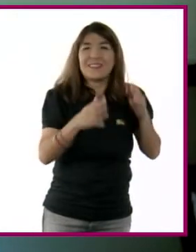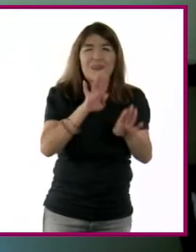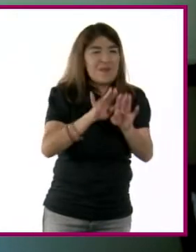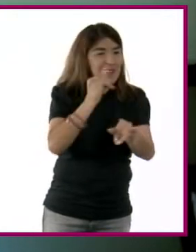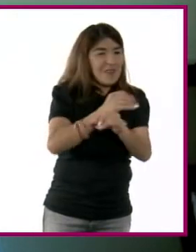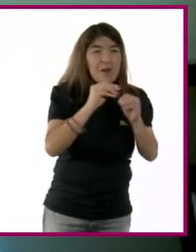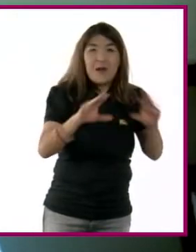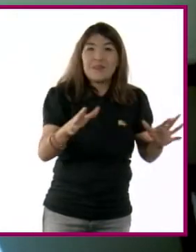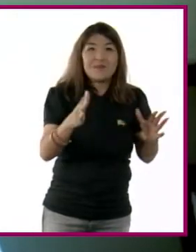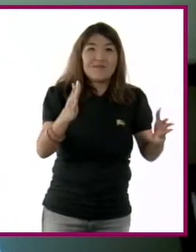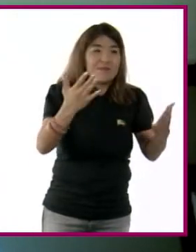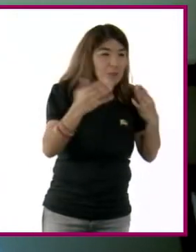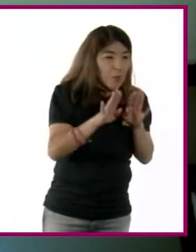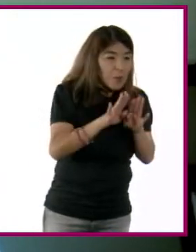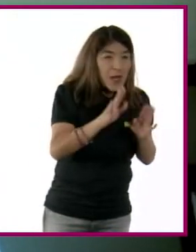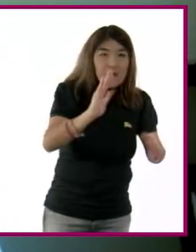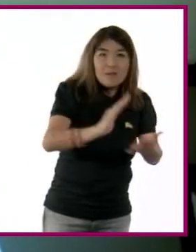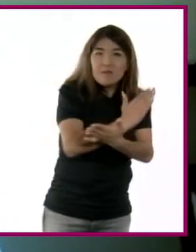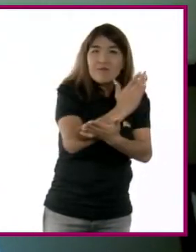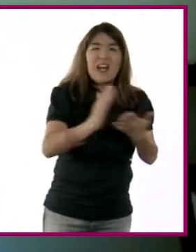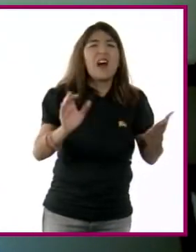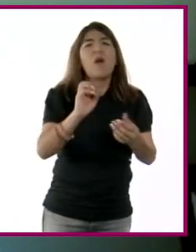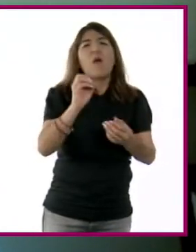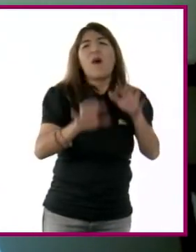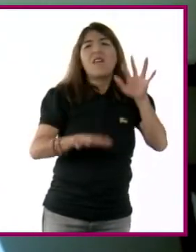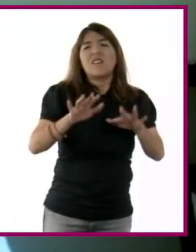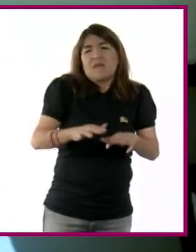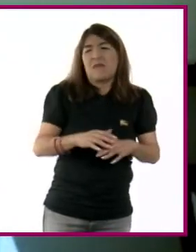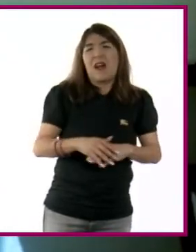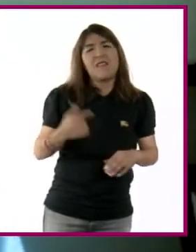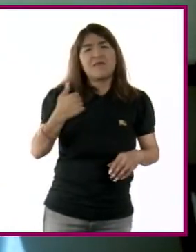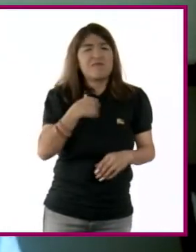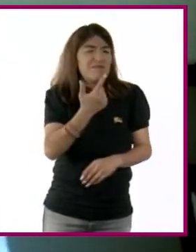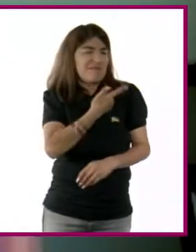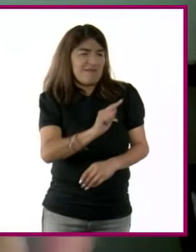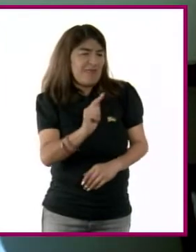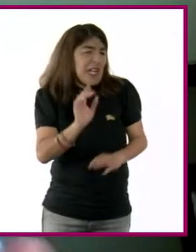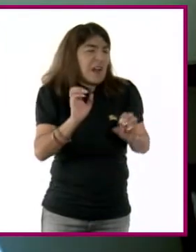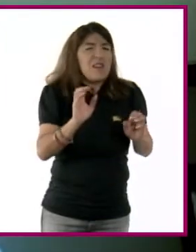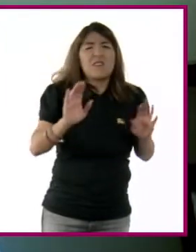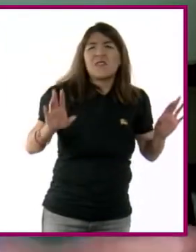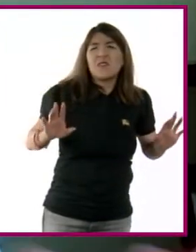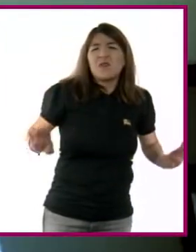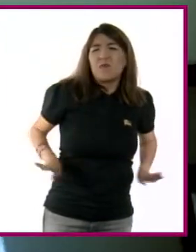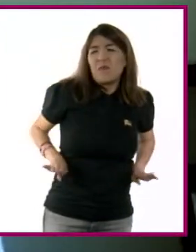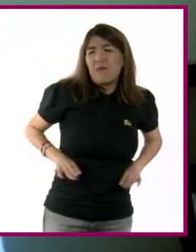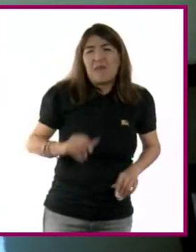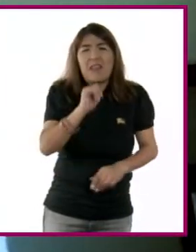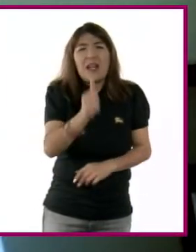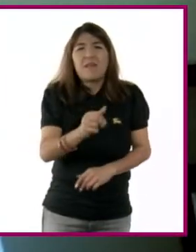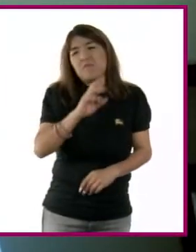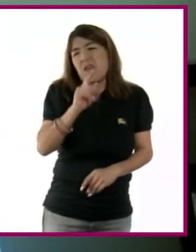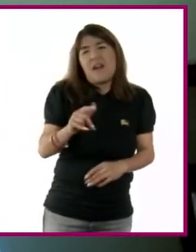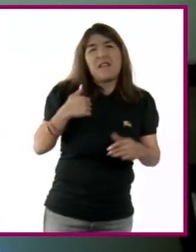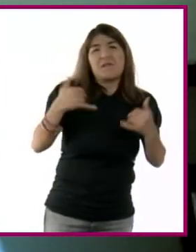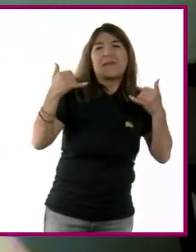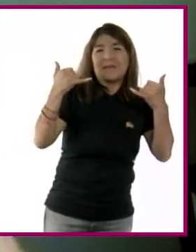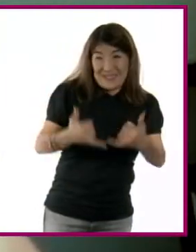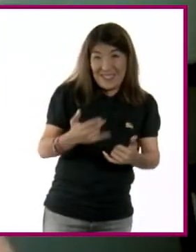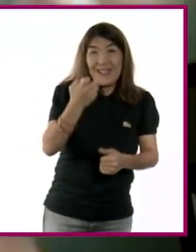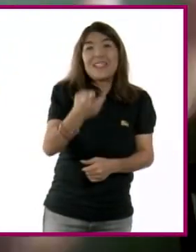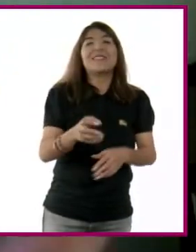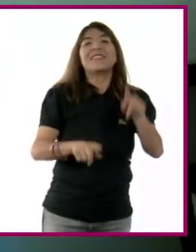¿no? O no sabemos, o a veces no lo hacemos porque no nos conviene. Entonces, en términos generales, desde los 4